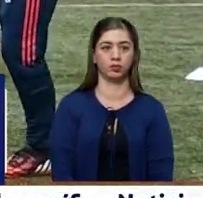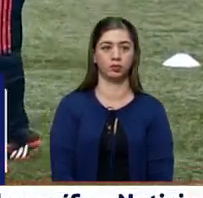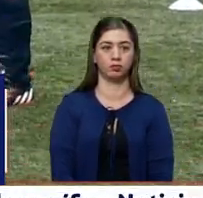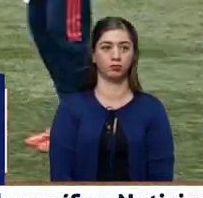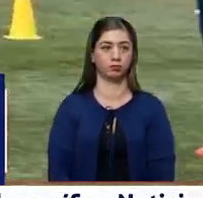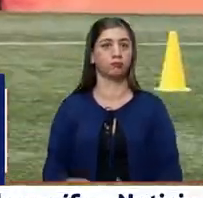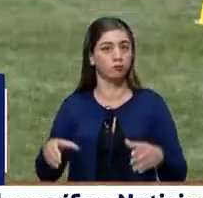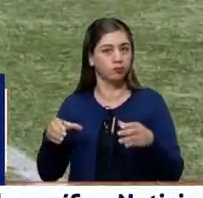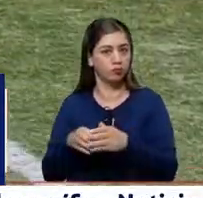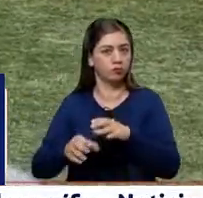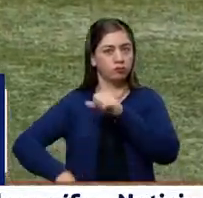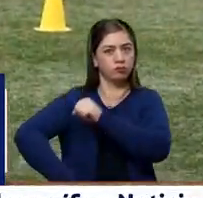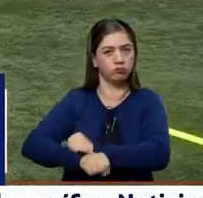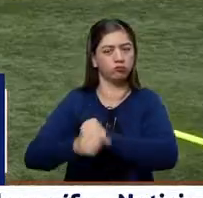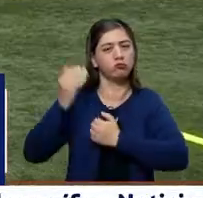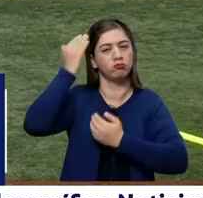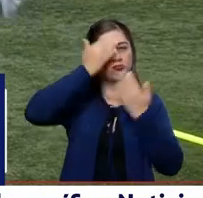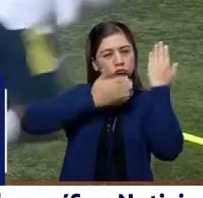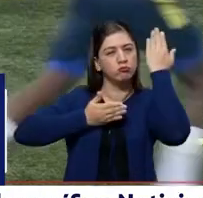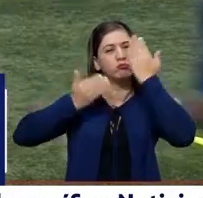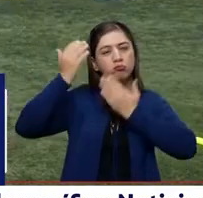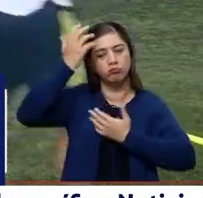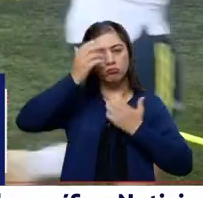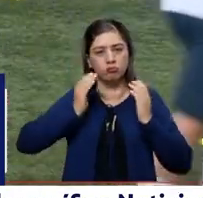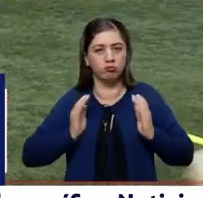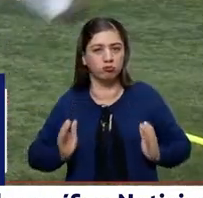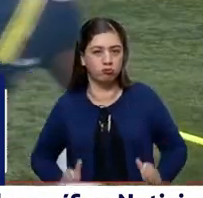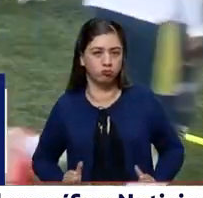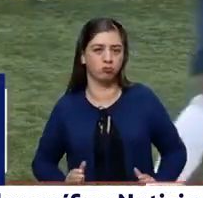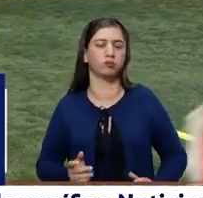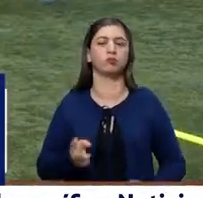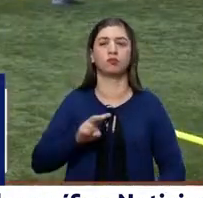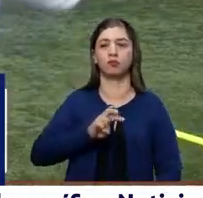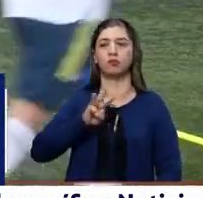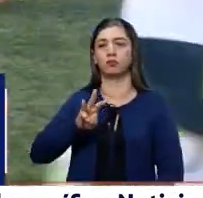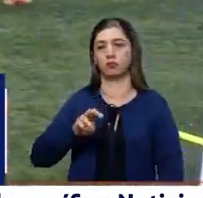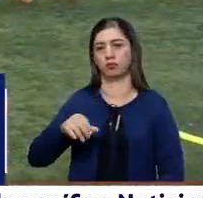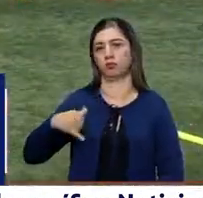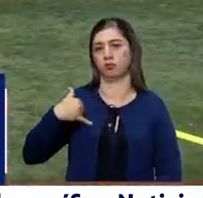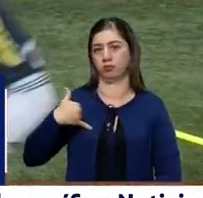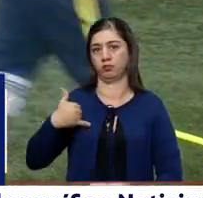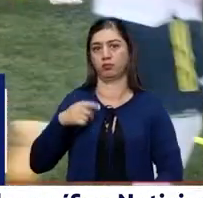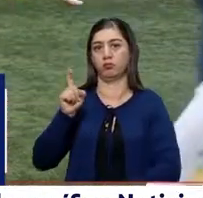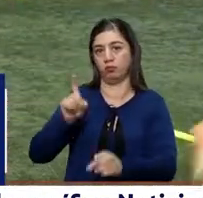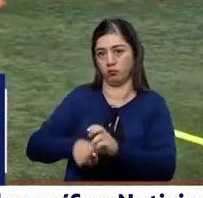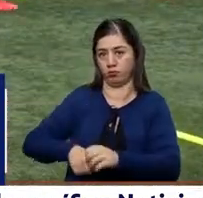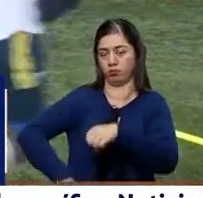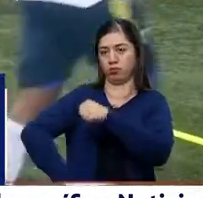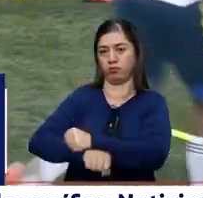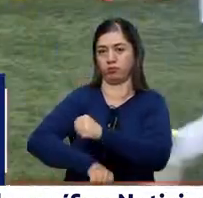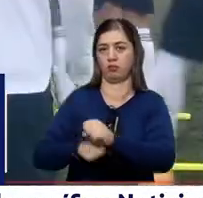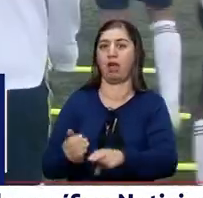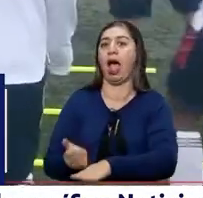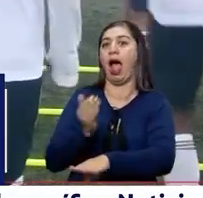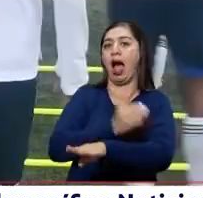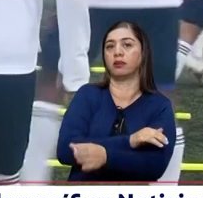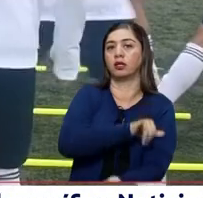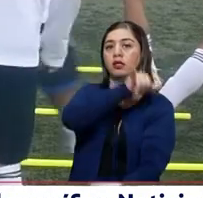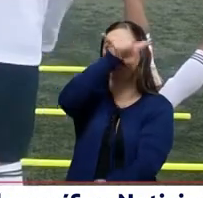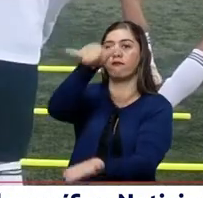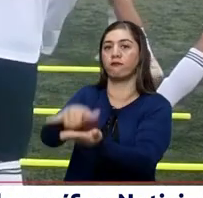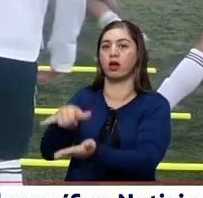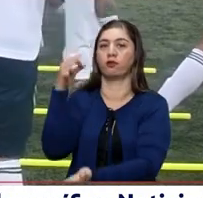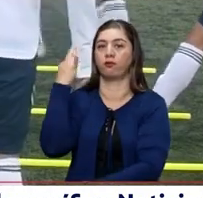El equipo estuvo realizando pruebas físicas y tácticas con los 23 jugadores que fueron convocados para ese microciclo de trabajo antes de viajar a territorio